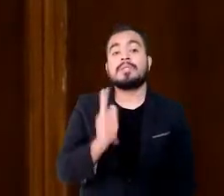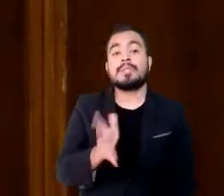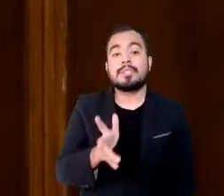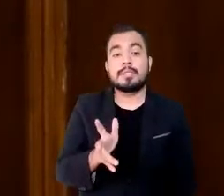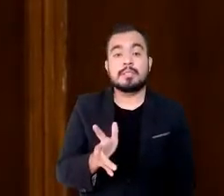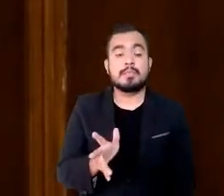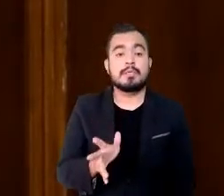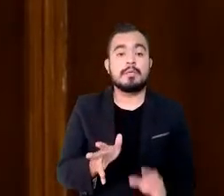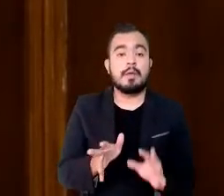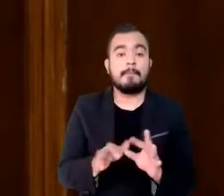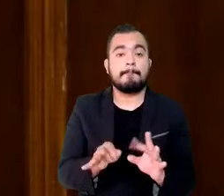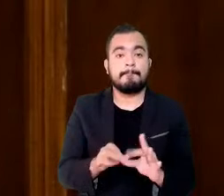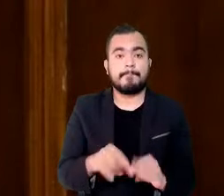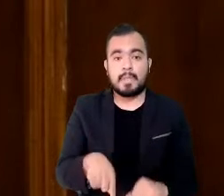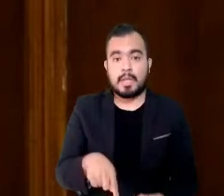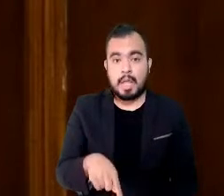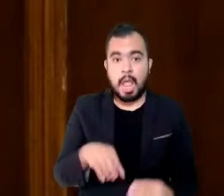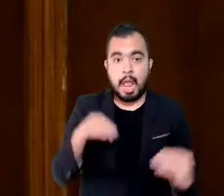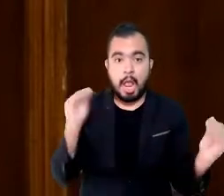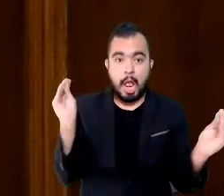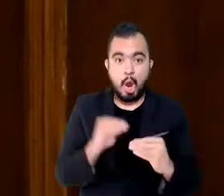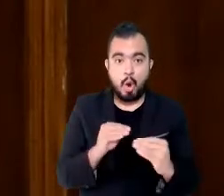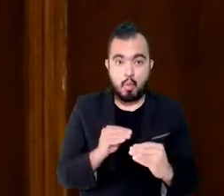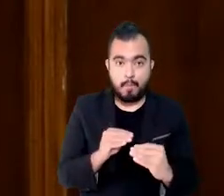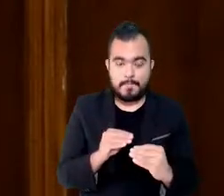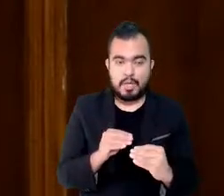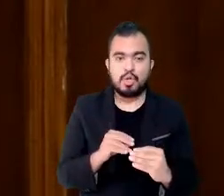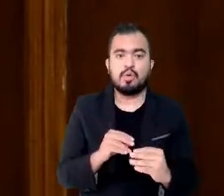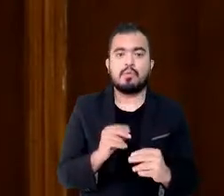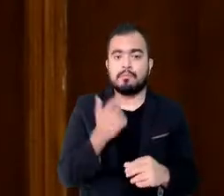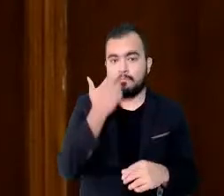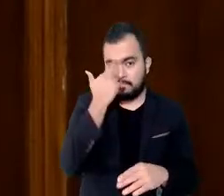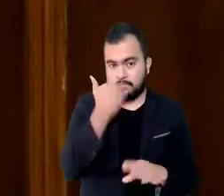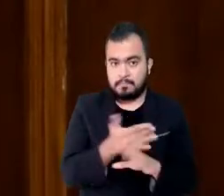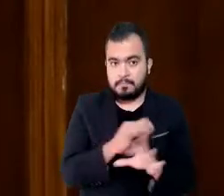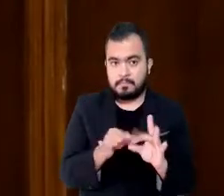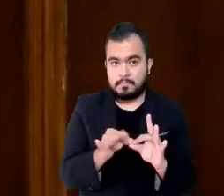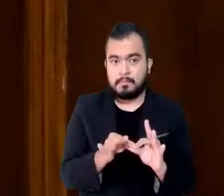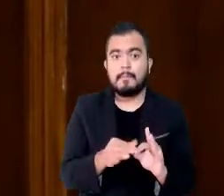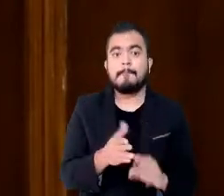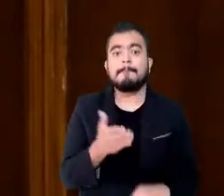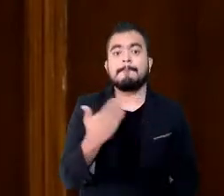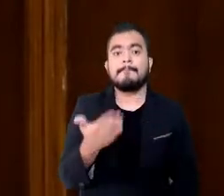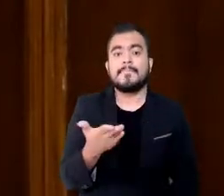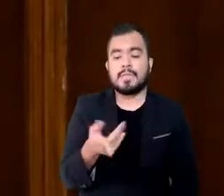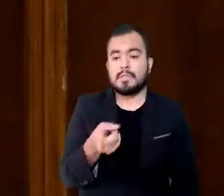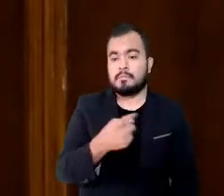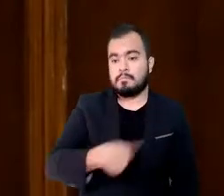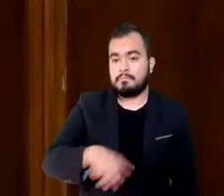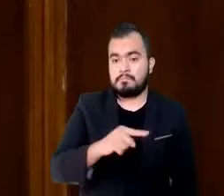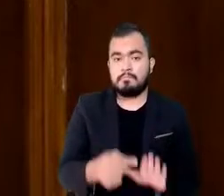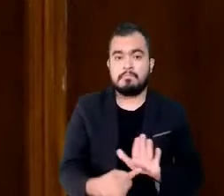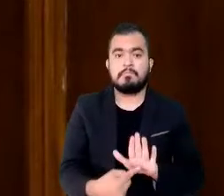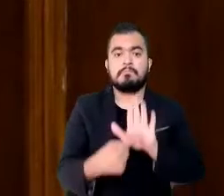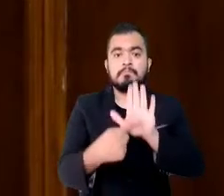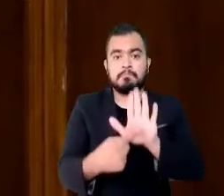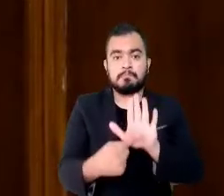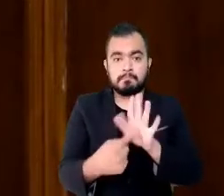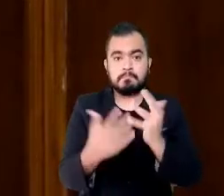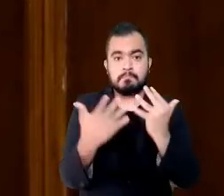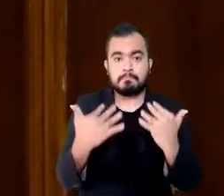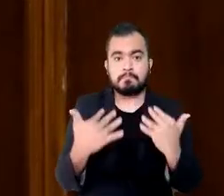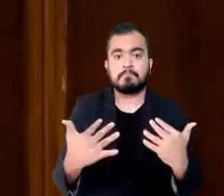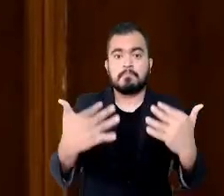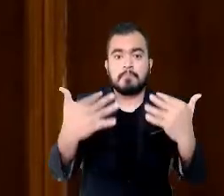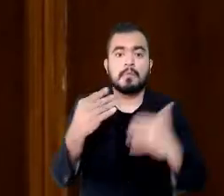este argumento y fundado lo anterior, se somete a consideración de esta honorable